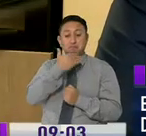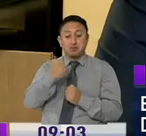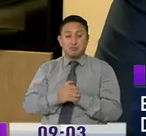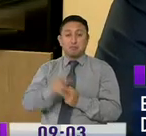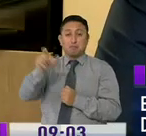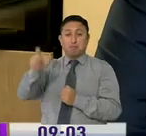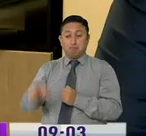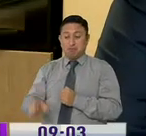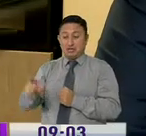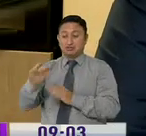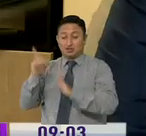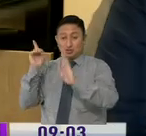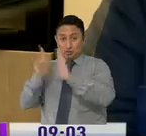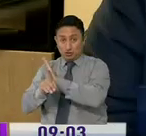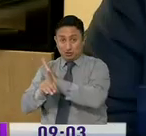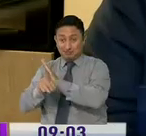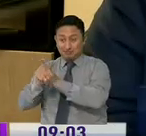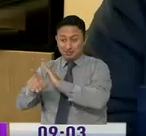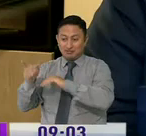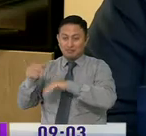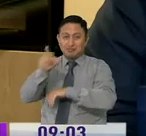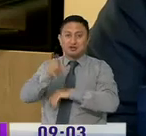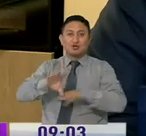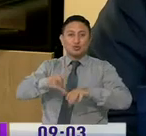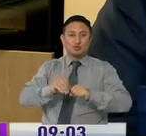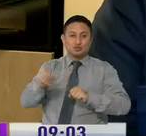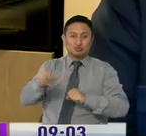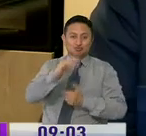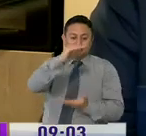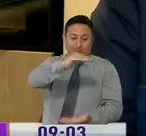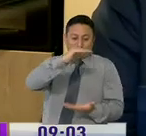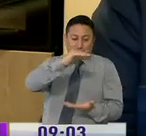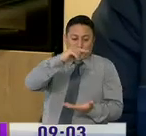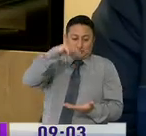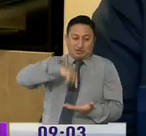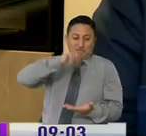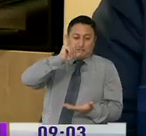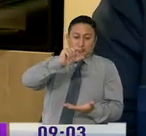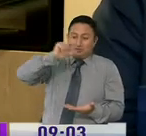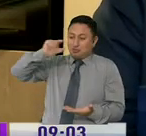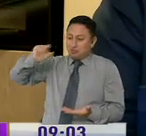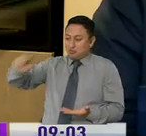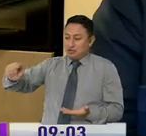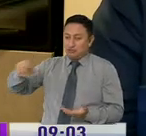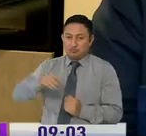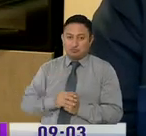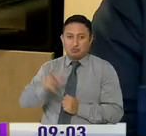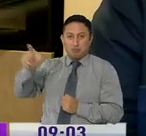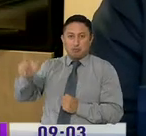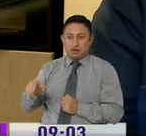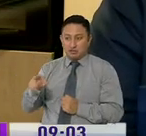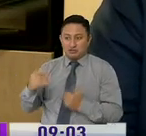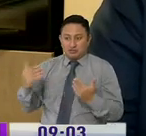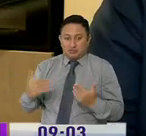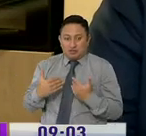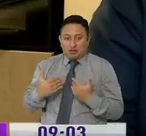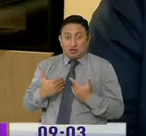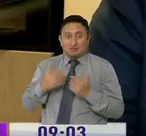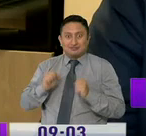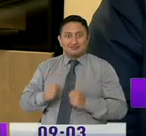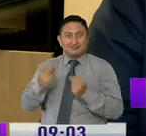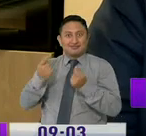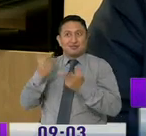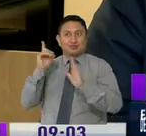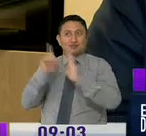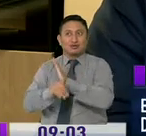respecto de los dineros recaudados, de manera que existe un aliciente adicional para que las personas puedan delatar a los